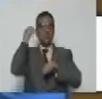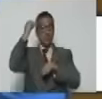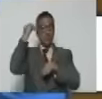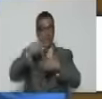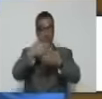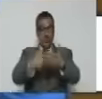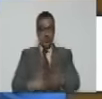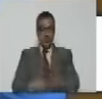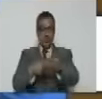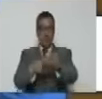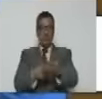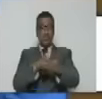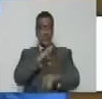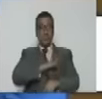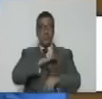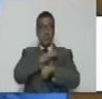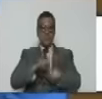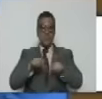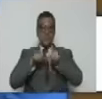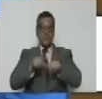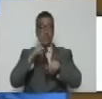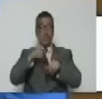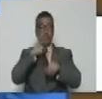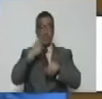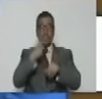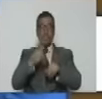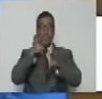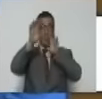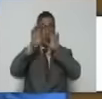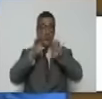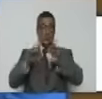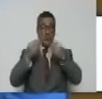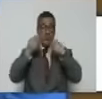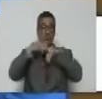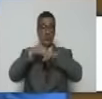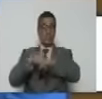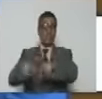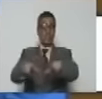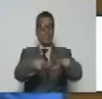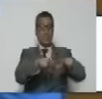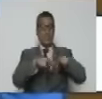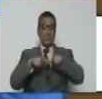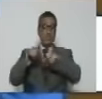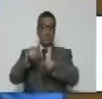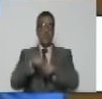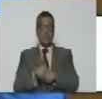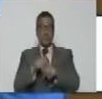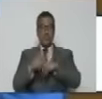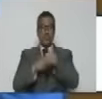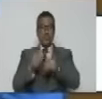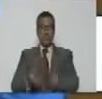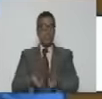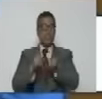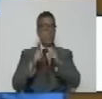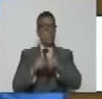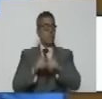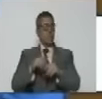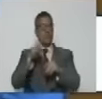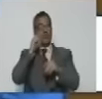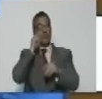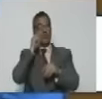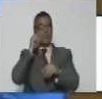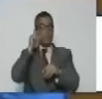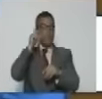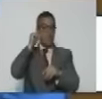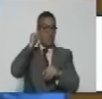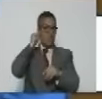el informe presentado por la Comisión Permanente Política Exterior, Soberanía e Integración, mediante el cual se autoriza al ciudadano